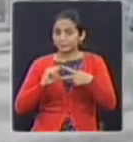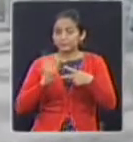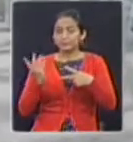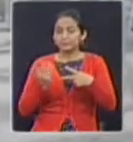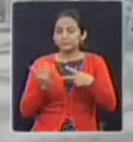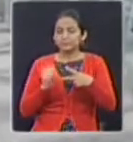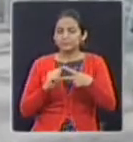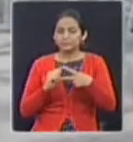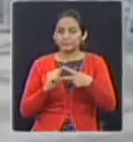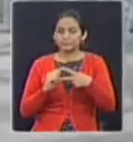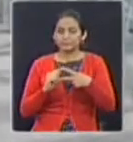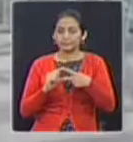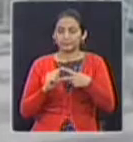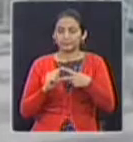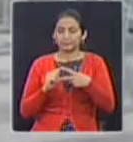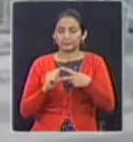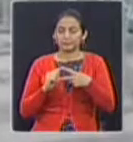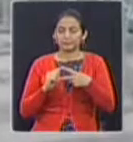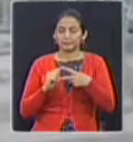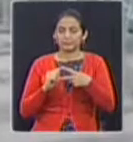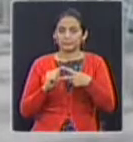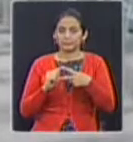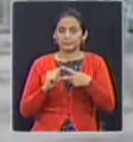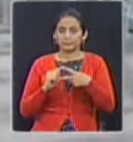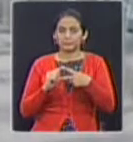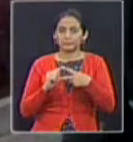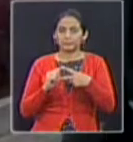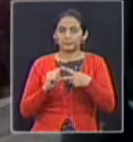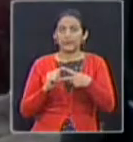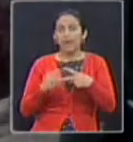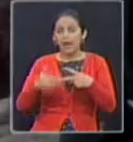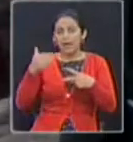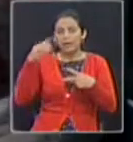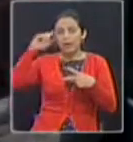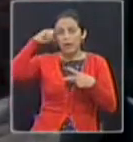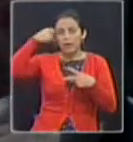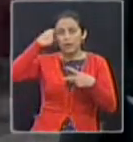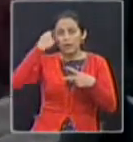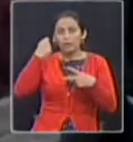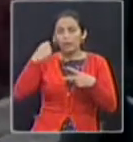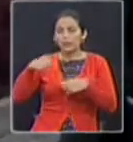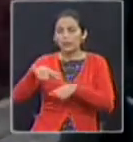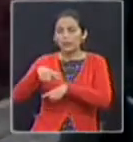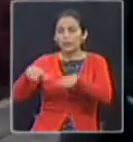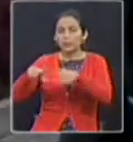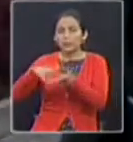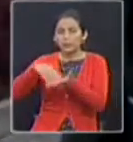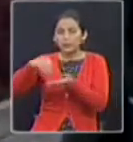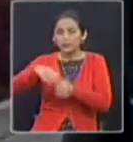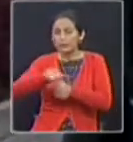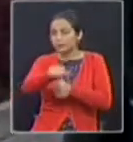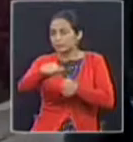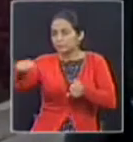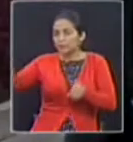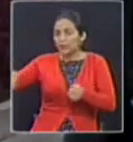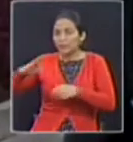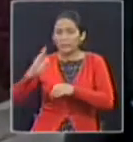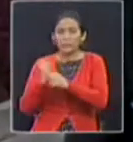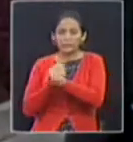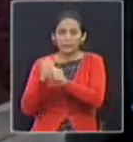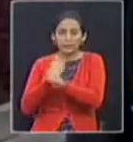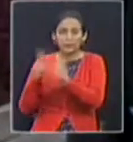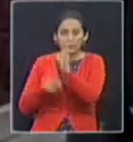caso, dentro de la indagación que se realiza por la entrega de un campo petrolero en 2012. Esta